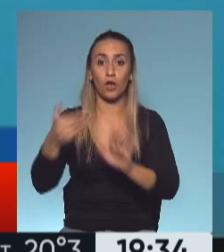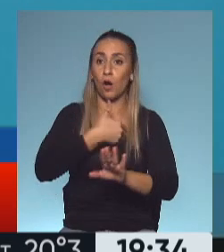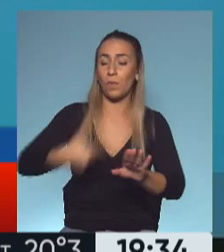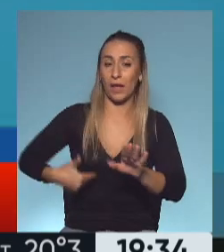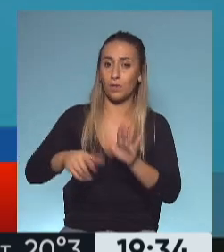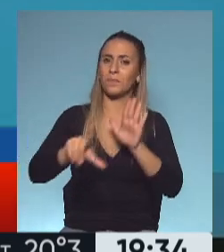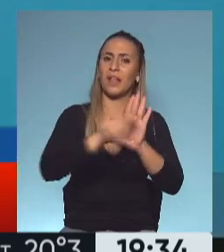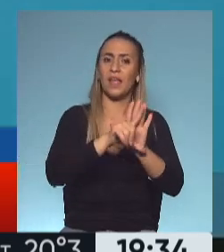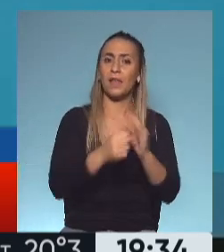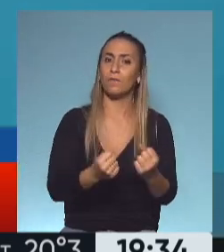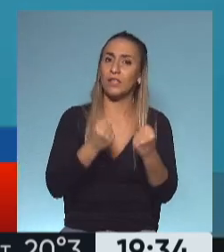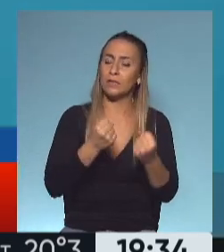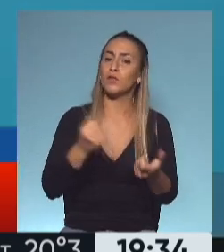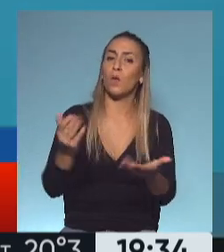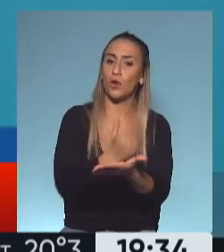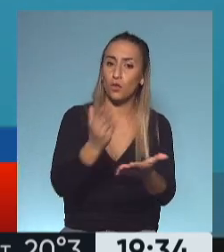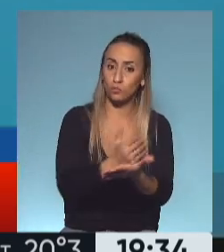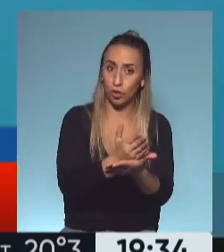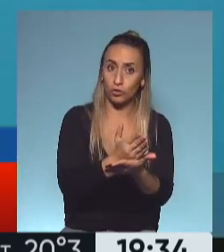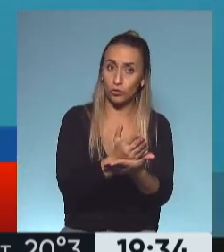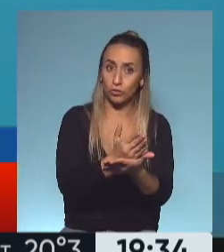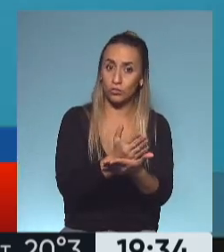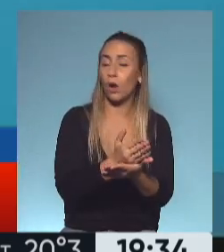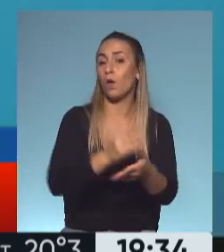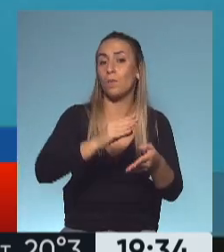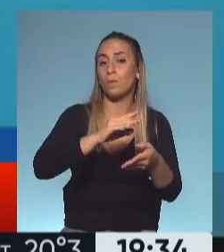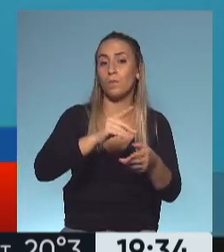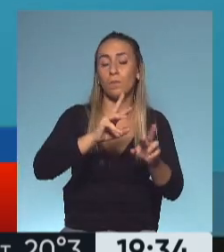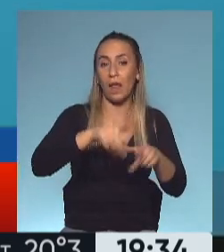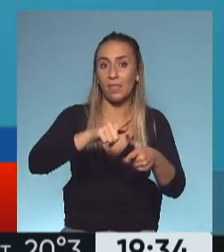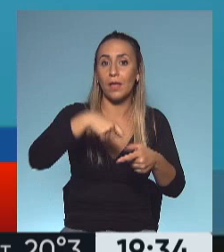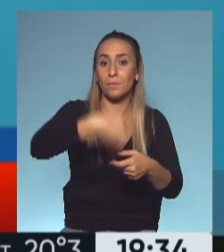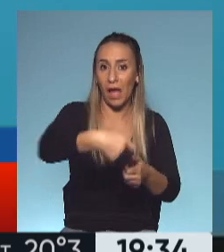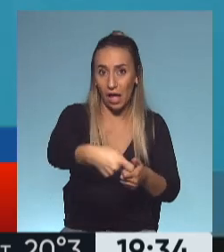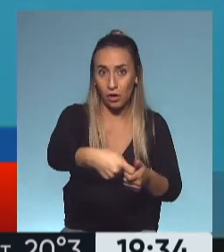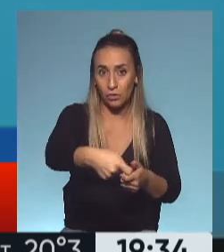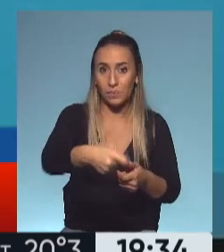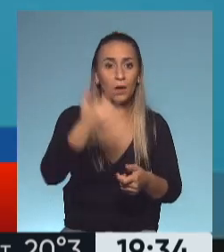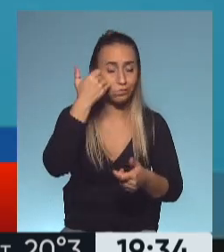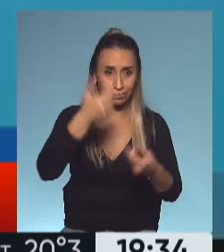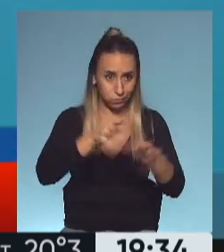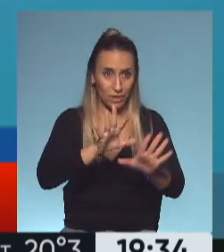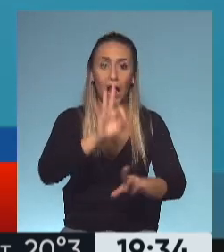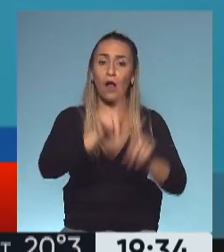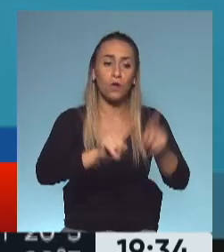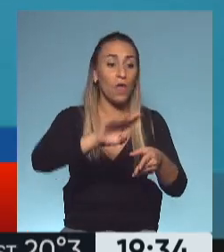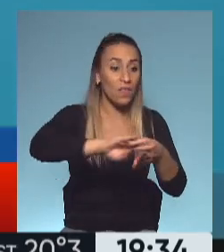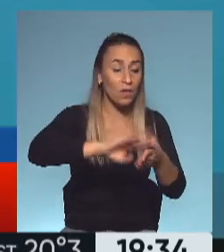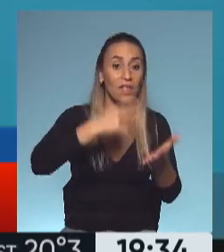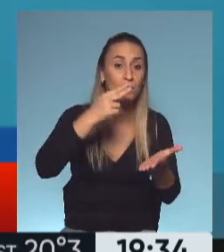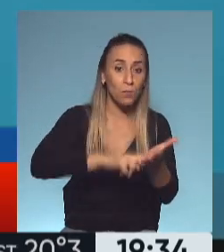Ley de Fortalecimiento Productivo con la moratoria, ya está estos días disponible para deudas impositivas